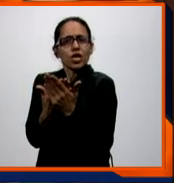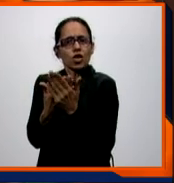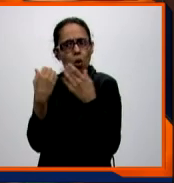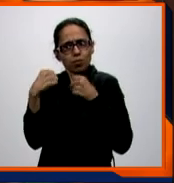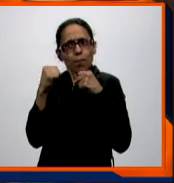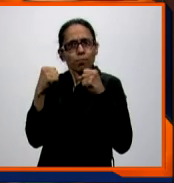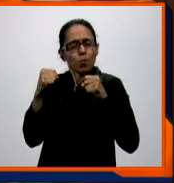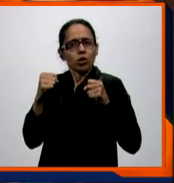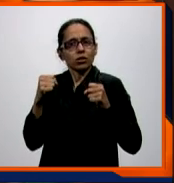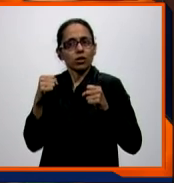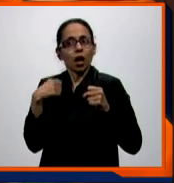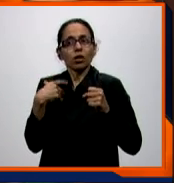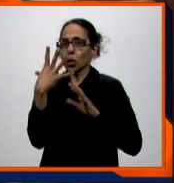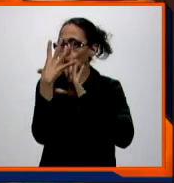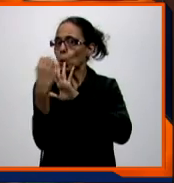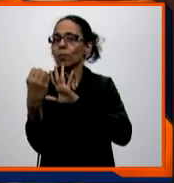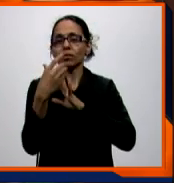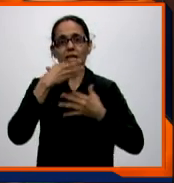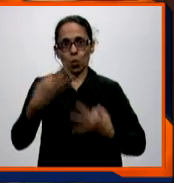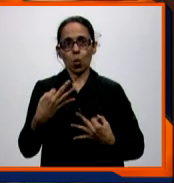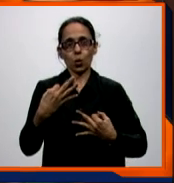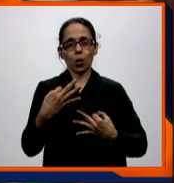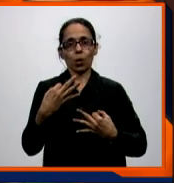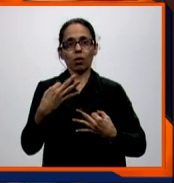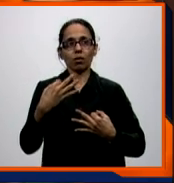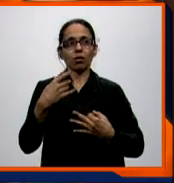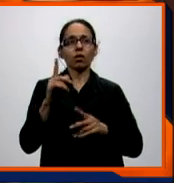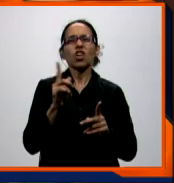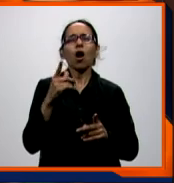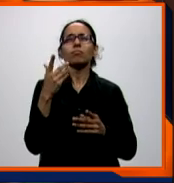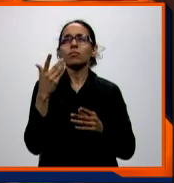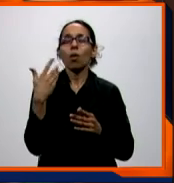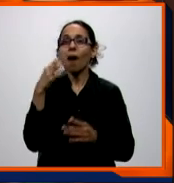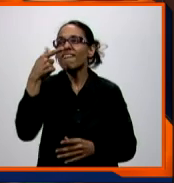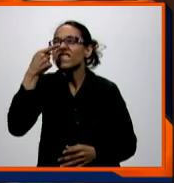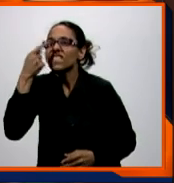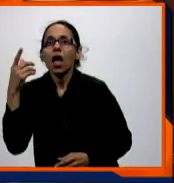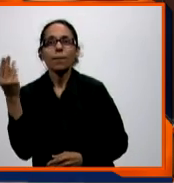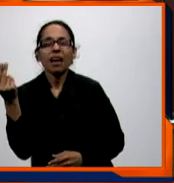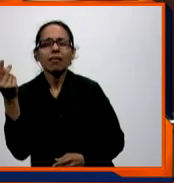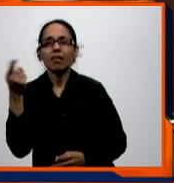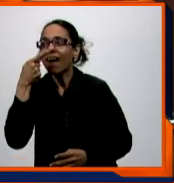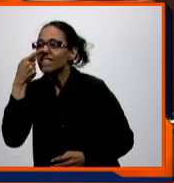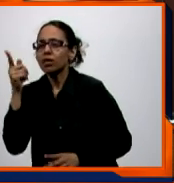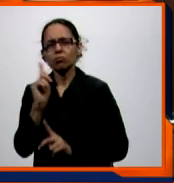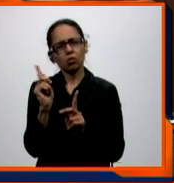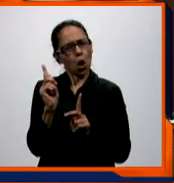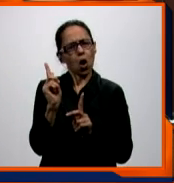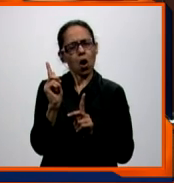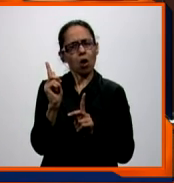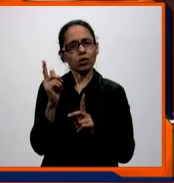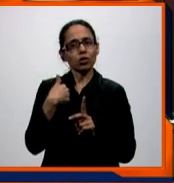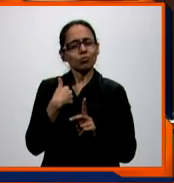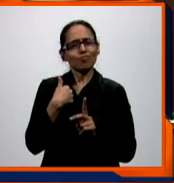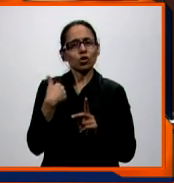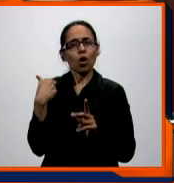más me va a atraer, porque no va a pasar ni por el dinero, no es que vuelvo por el dinero a jugar, ¿no?